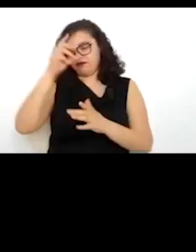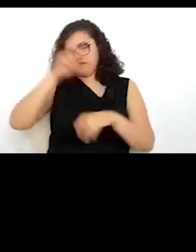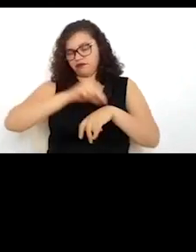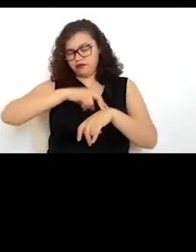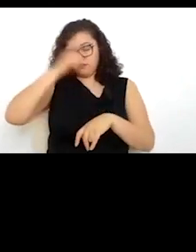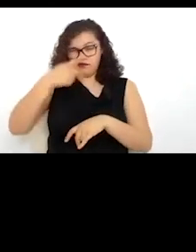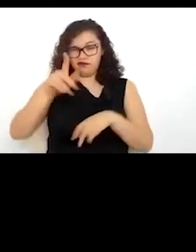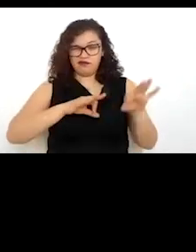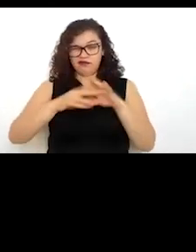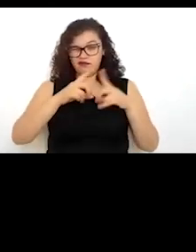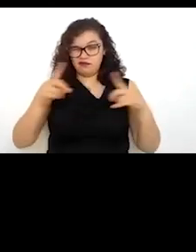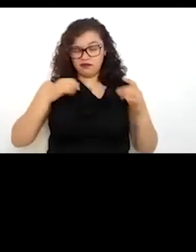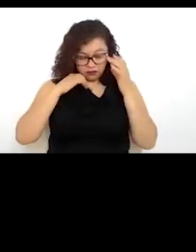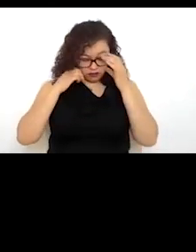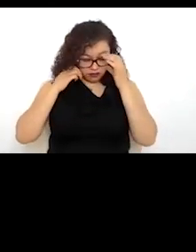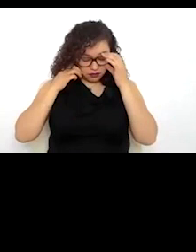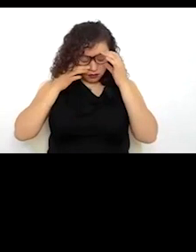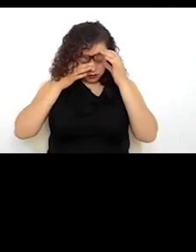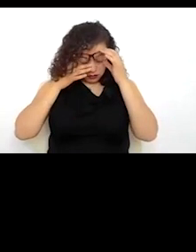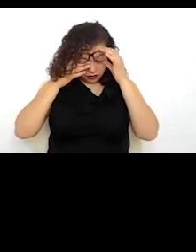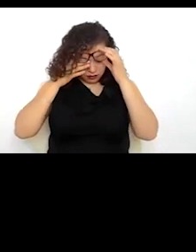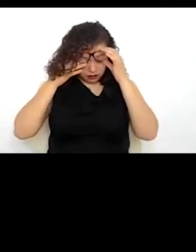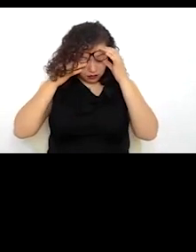desempeñar. No puede